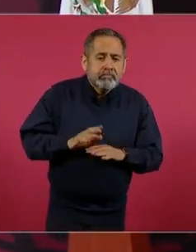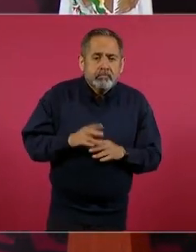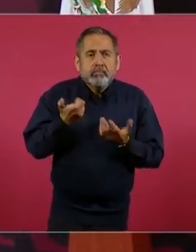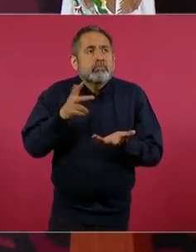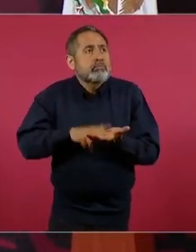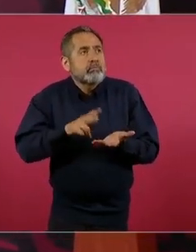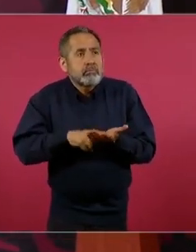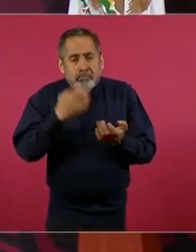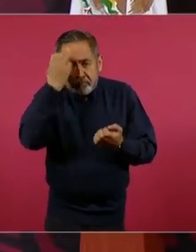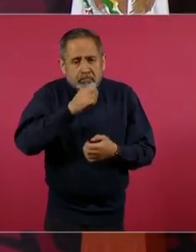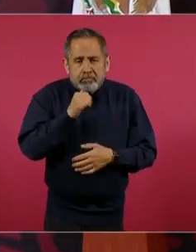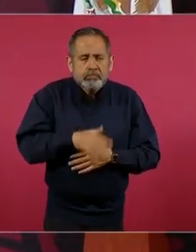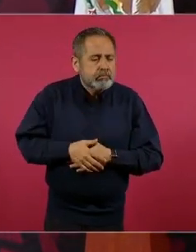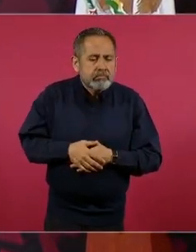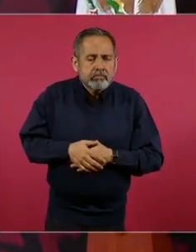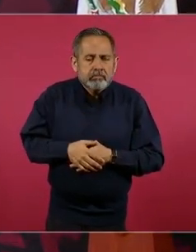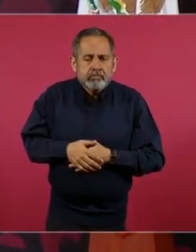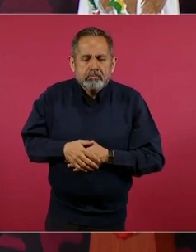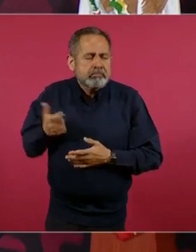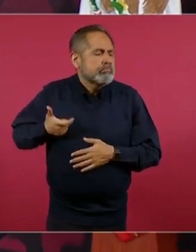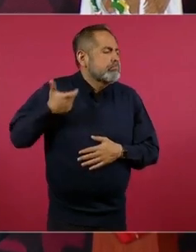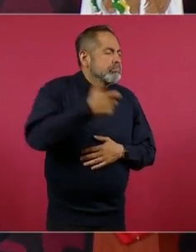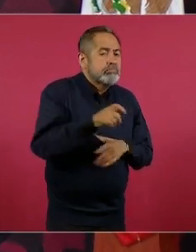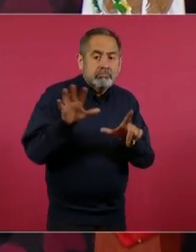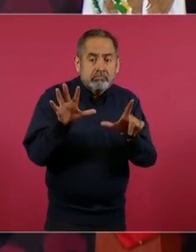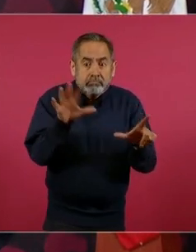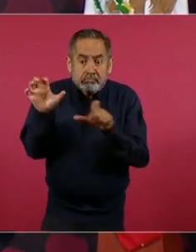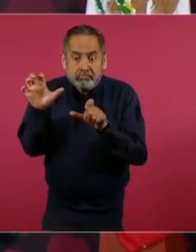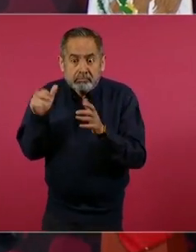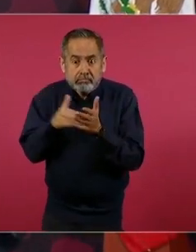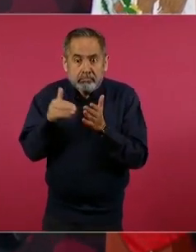700 millones de dólares.